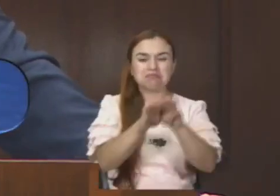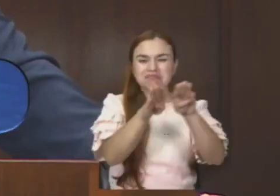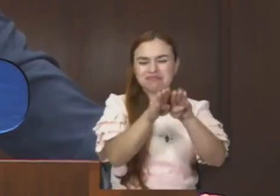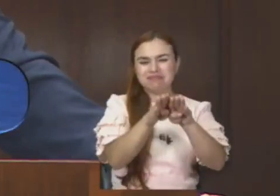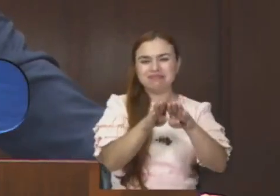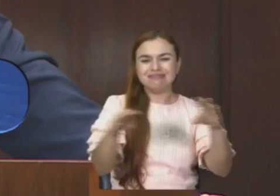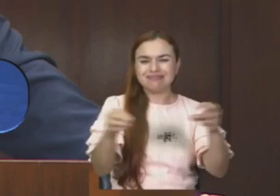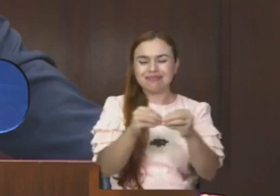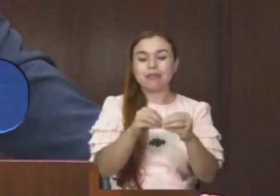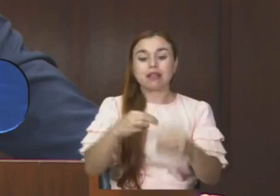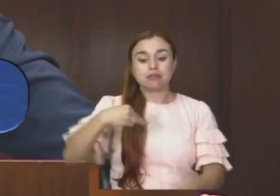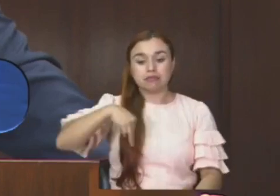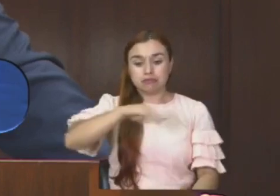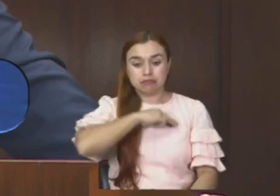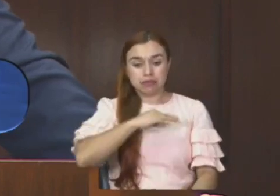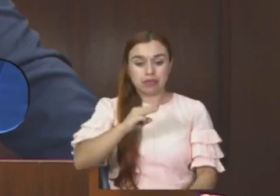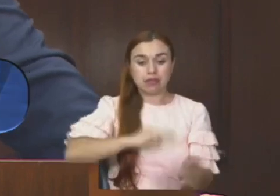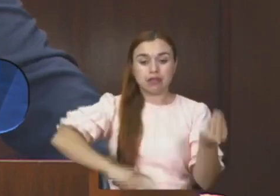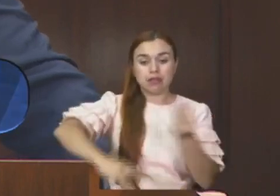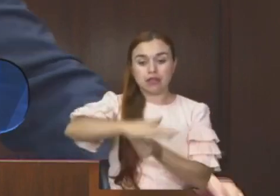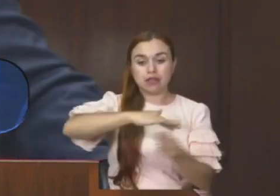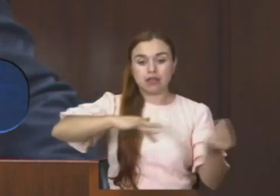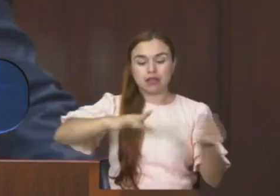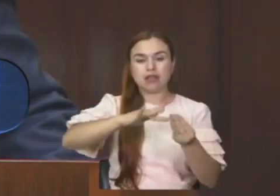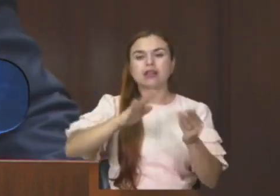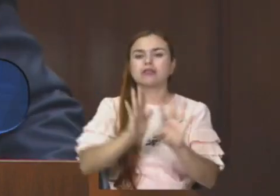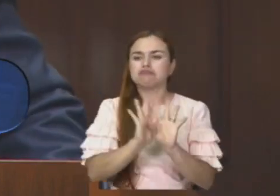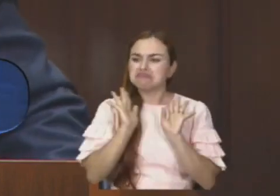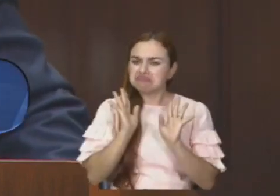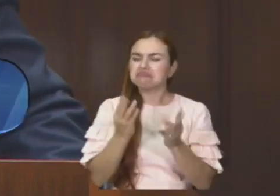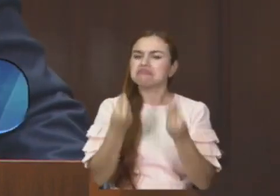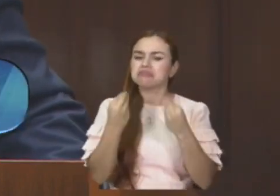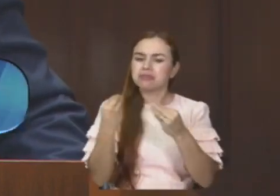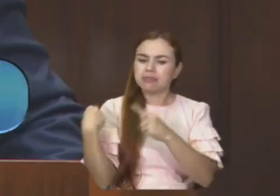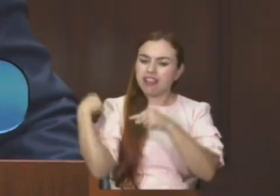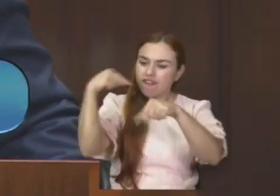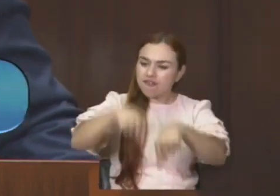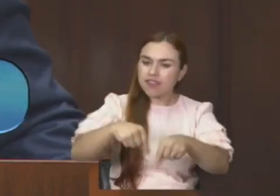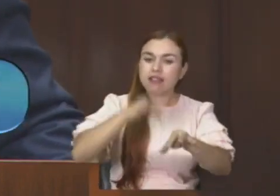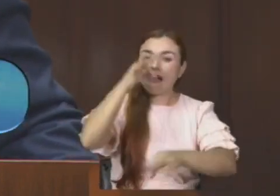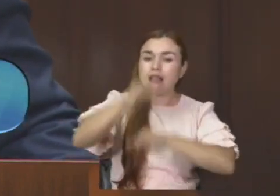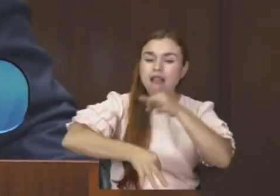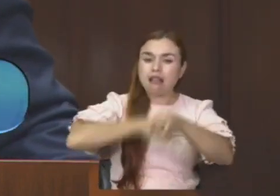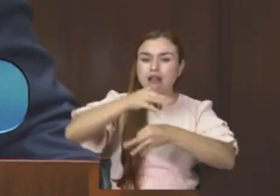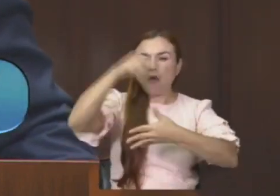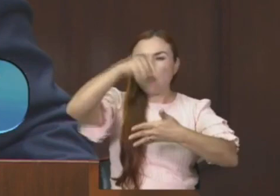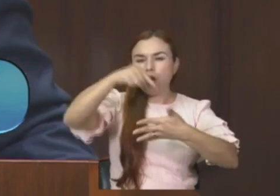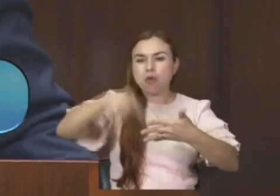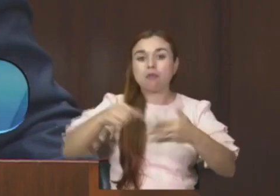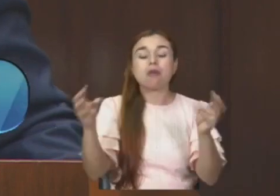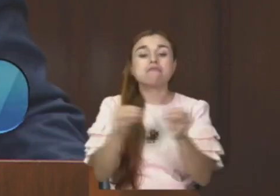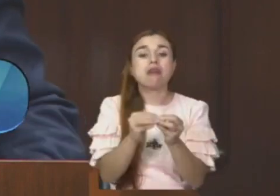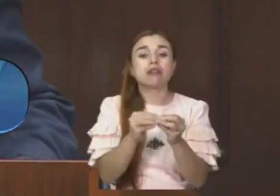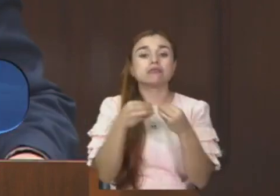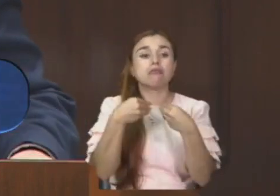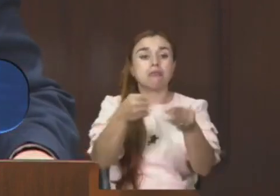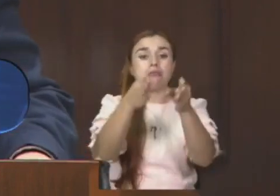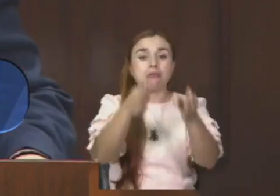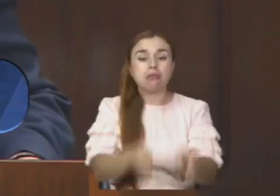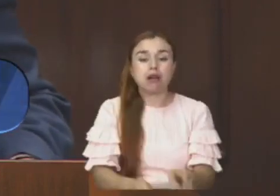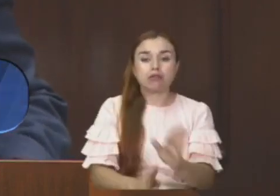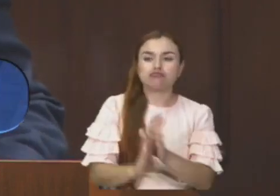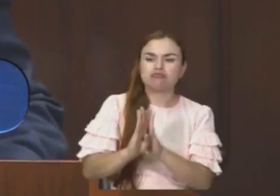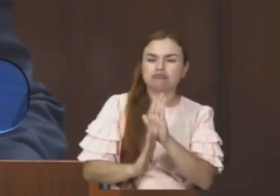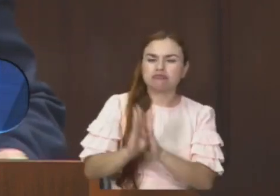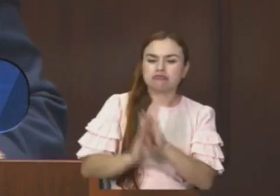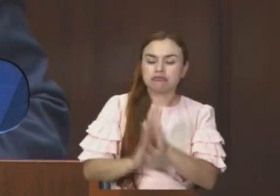de Ambiente, presidido por el Ministro de Ambiente, para poder explicarle a los honorables diputados y al pueblo panameño los avances y el